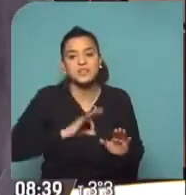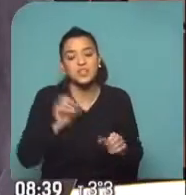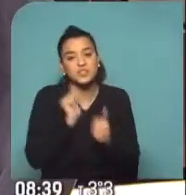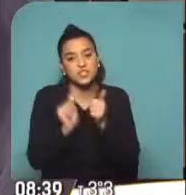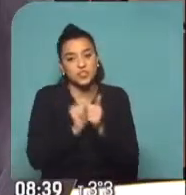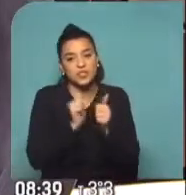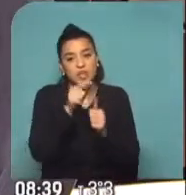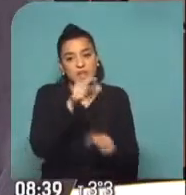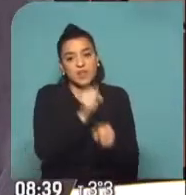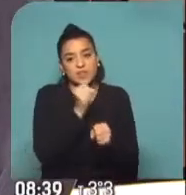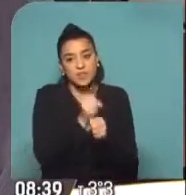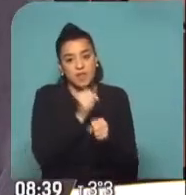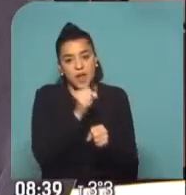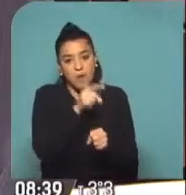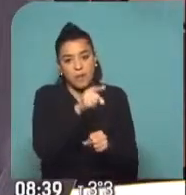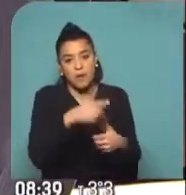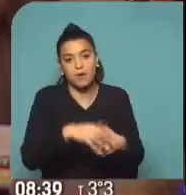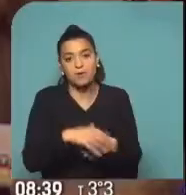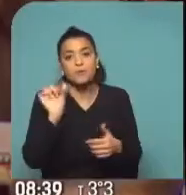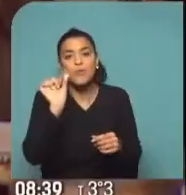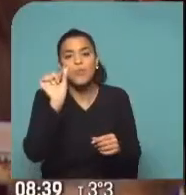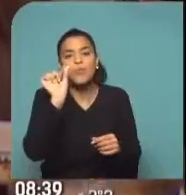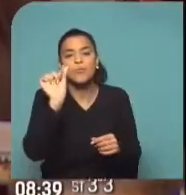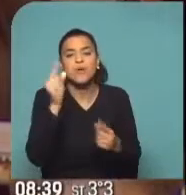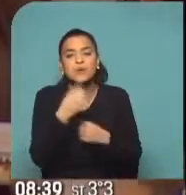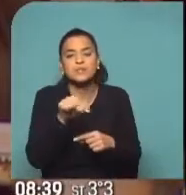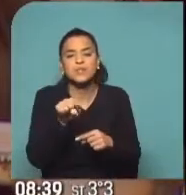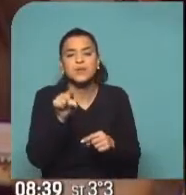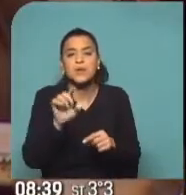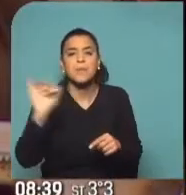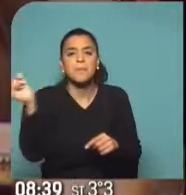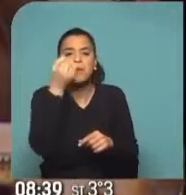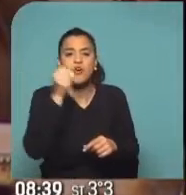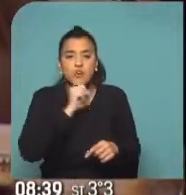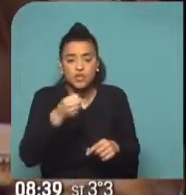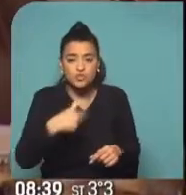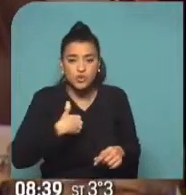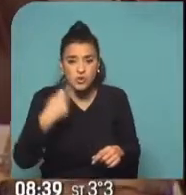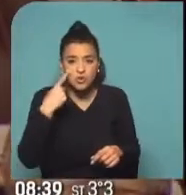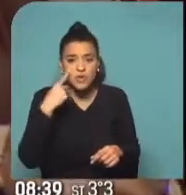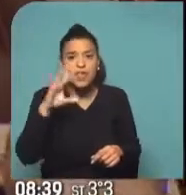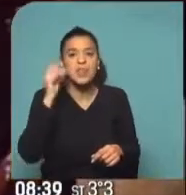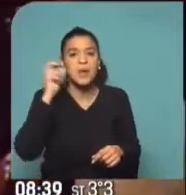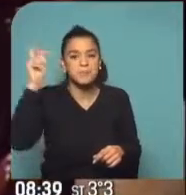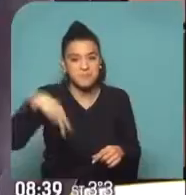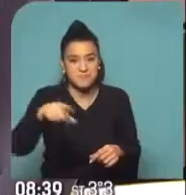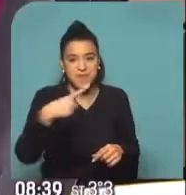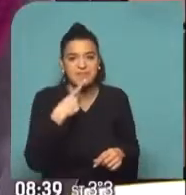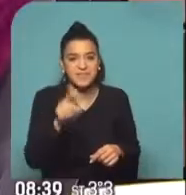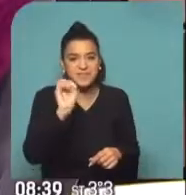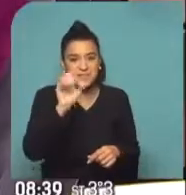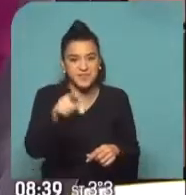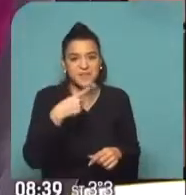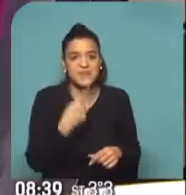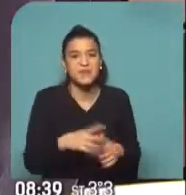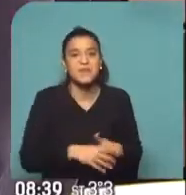historia en este trabajo que realizó nuestro colega. Un comentario Sí. nada más. Rapidito. Uno de los mejores cronistas del Congreso que yo conocí se llama Damián Glantz. Ah, muy bien.